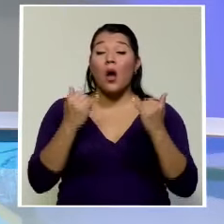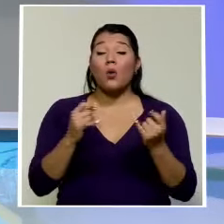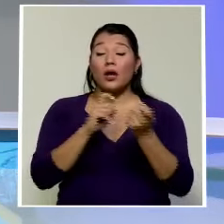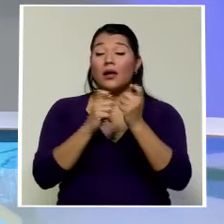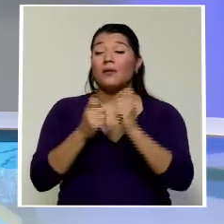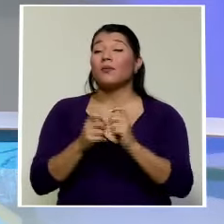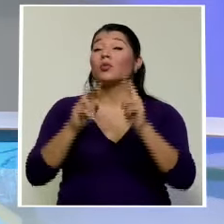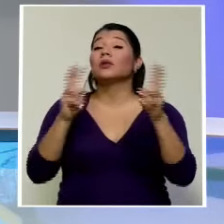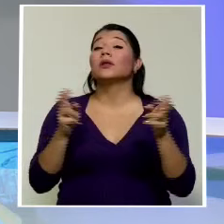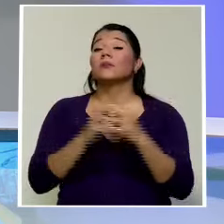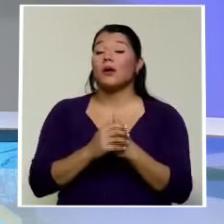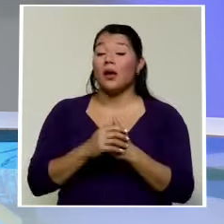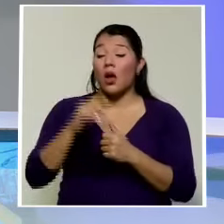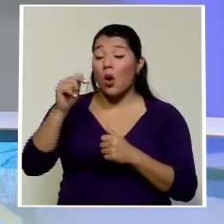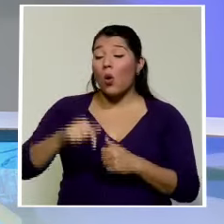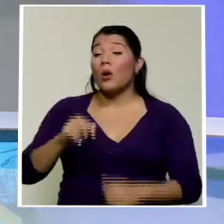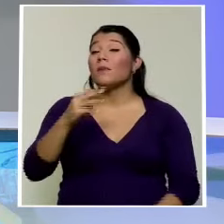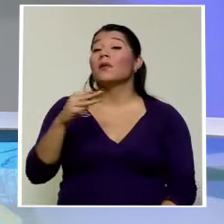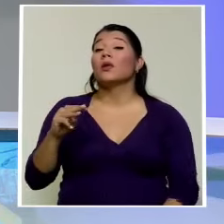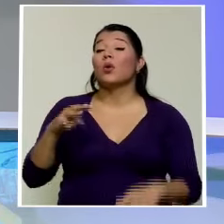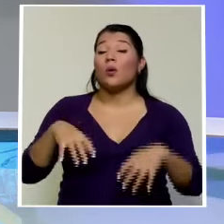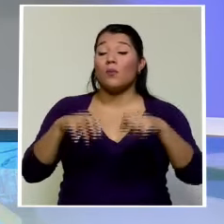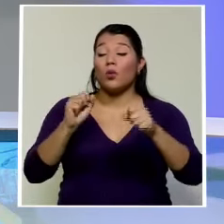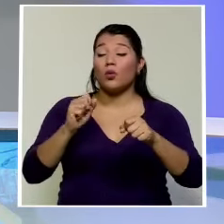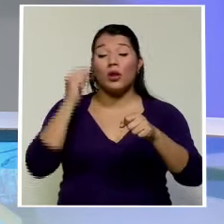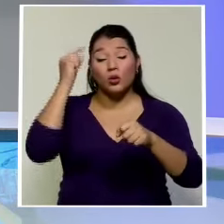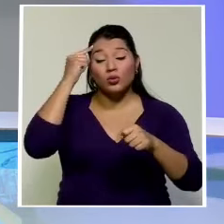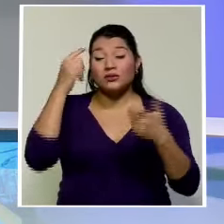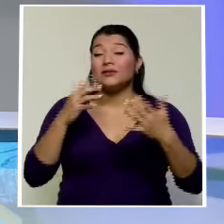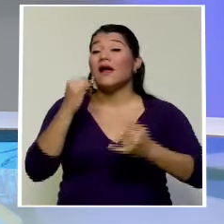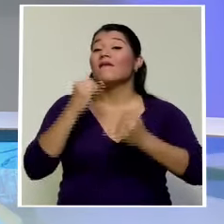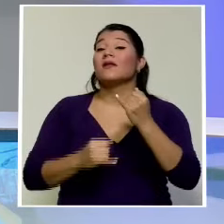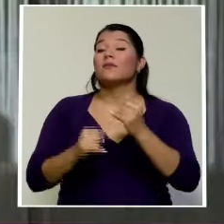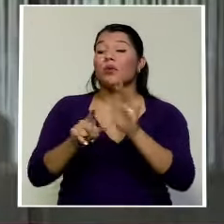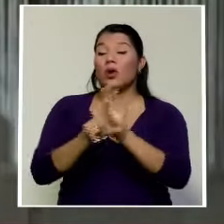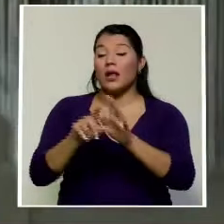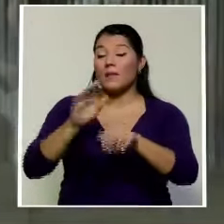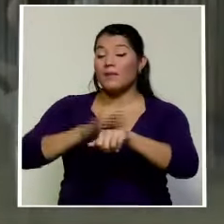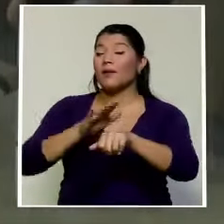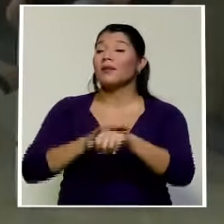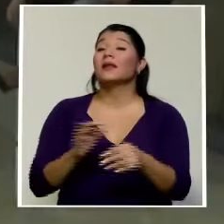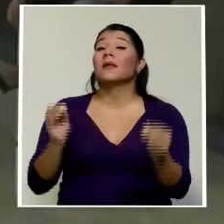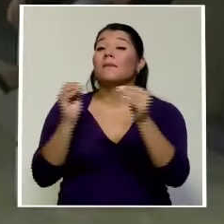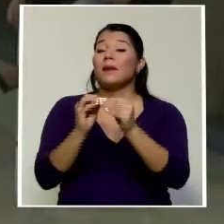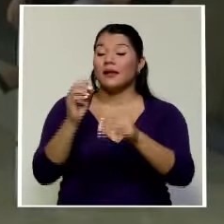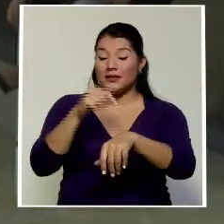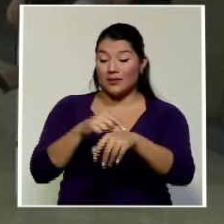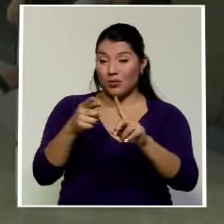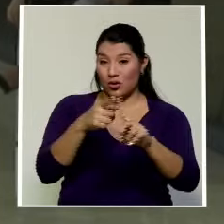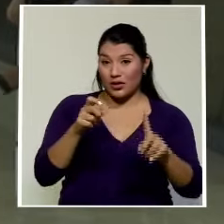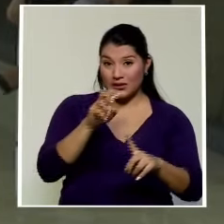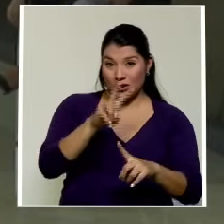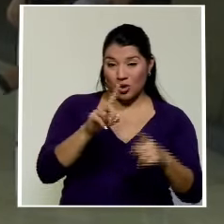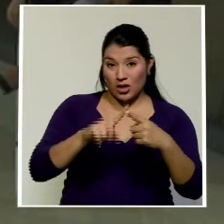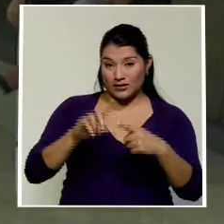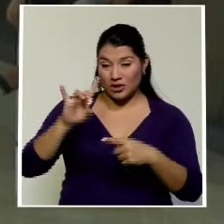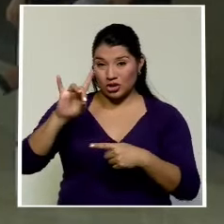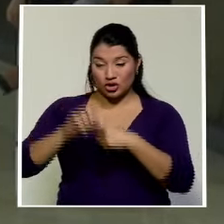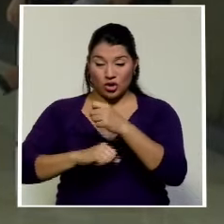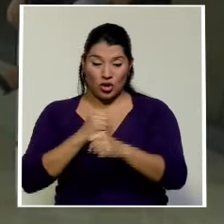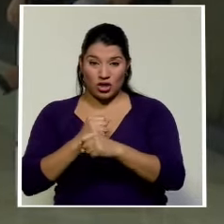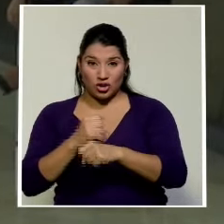Este miércoles el Poder Ejecutivo firmó la ley que amplía el plazo de 2 a 8 años el tiempo para interponer